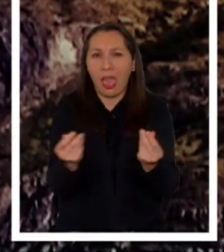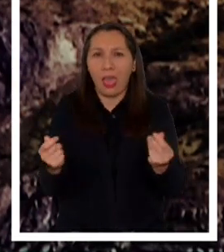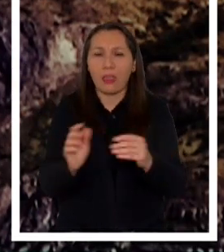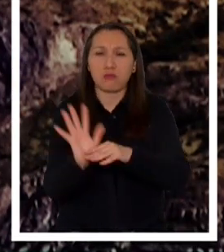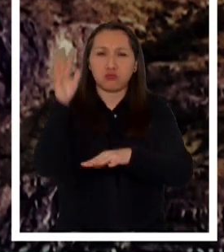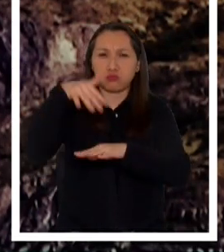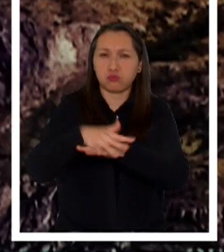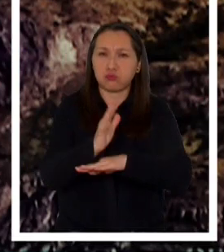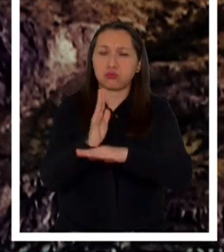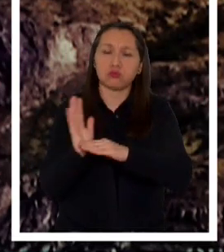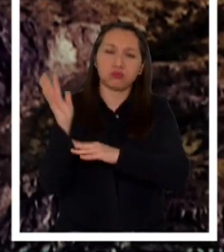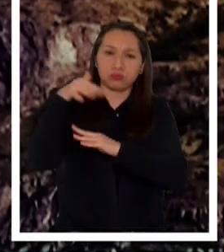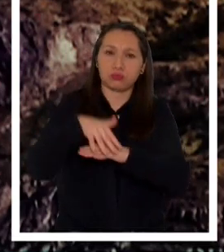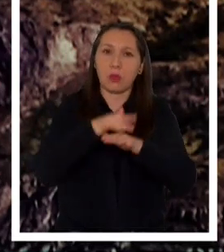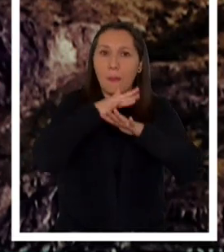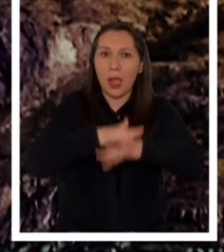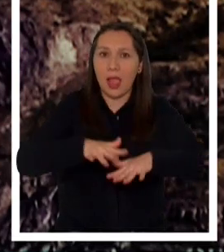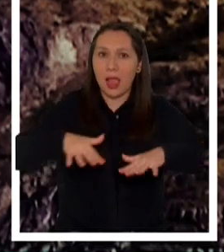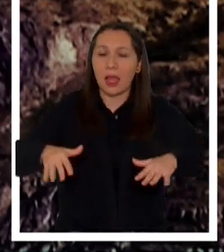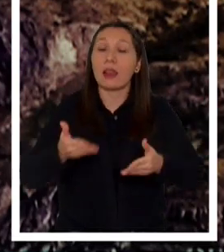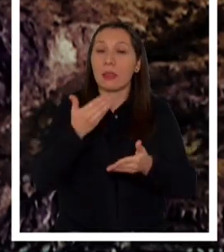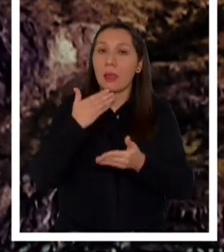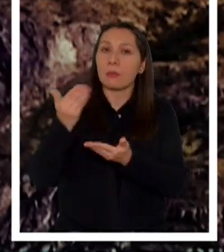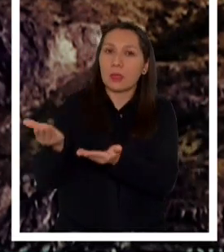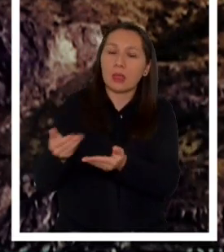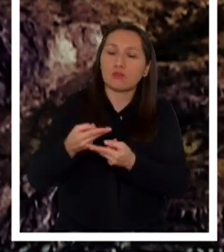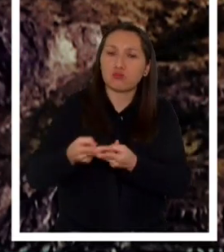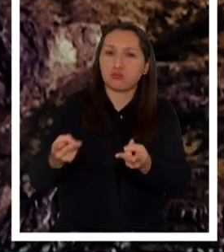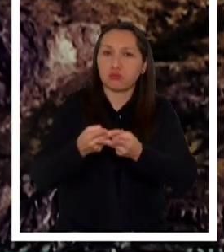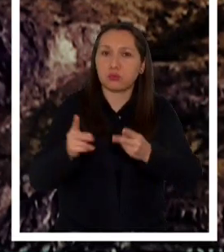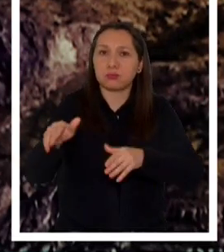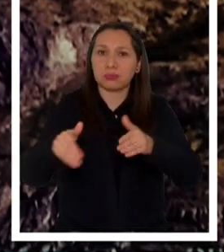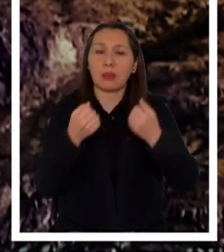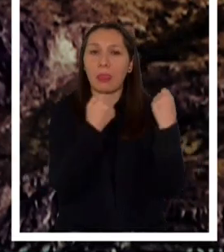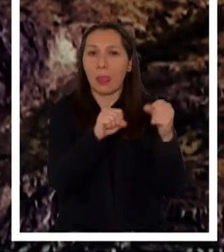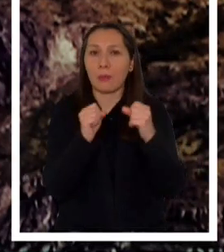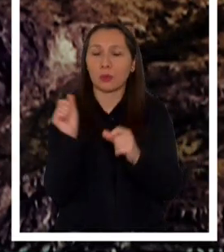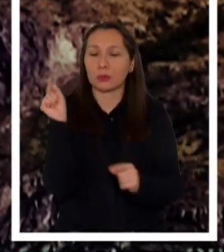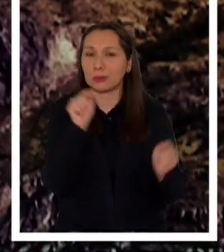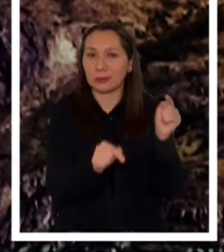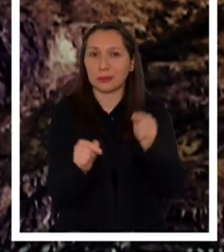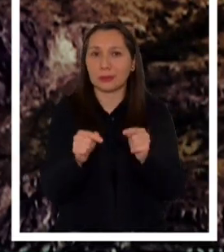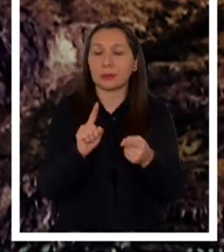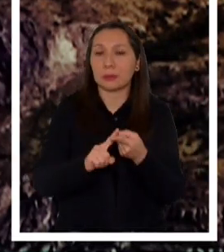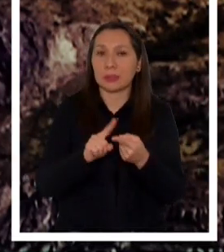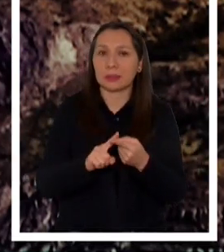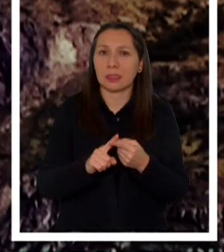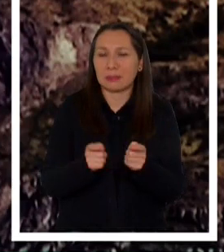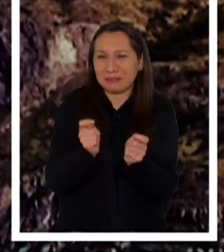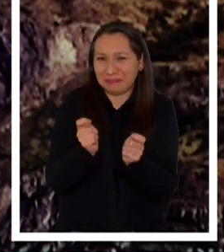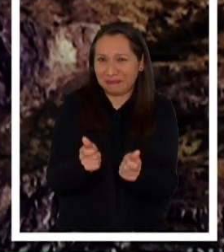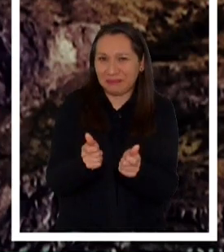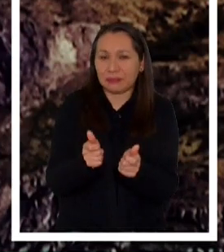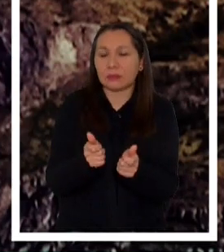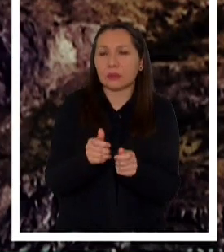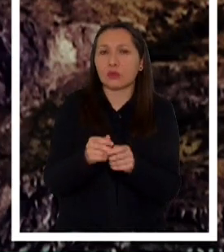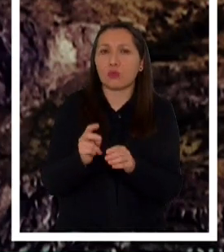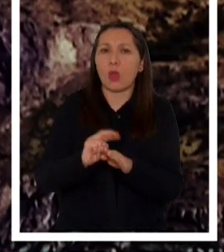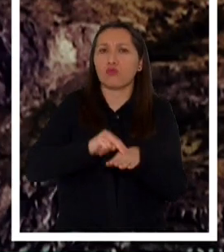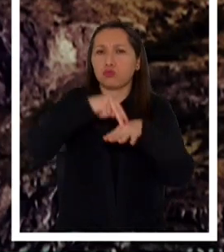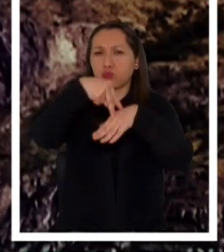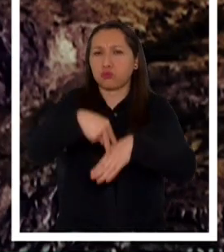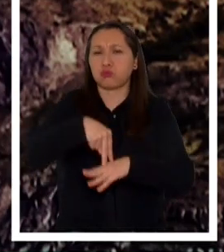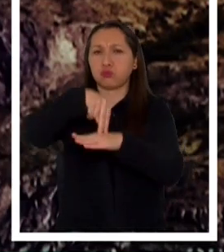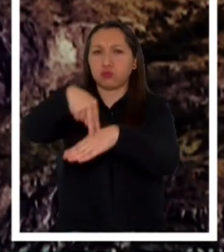de sus olas porque también ha promovido una gran cantidad de deportistas especialistas en el ser